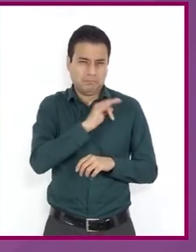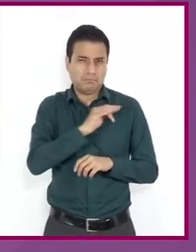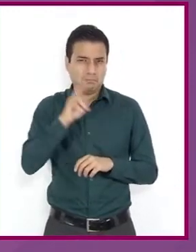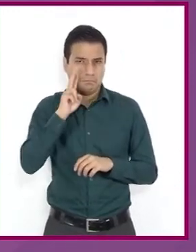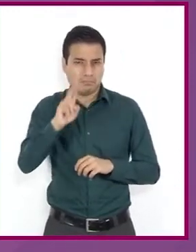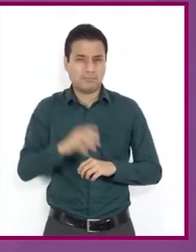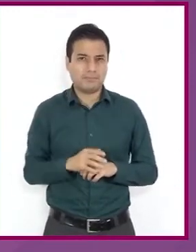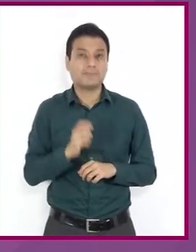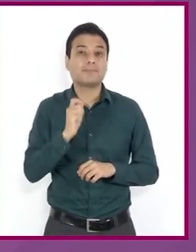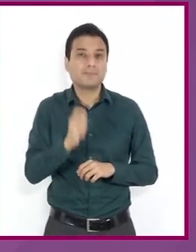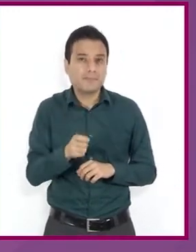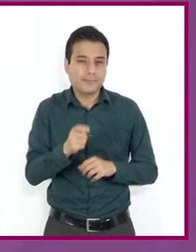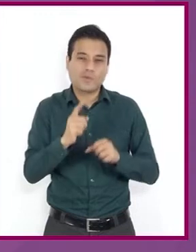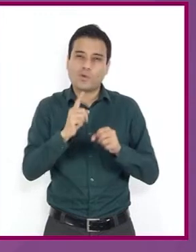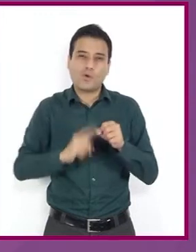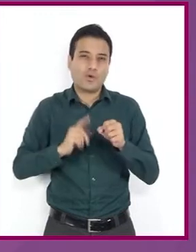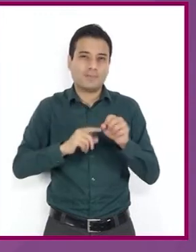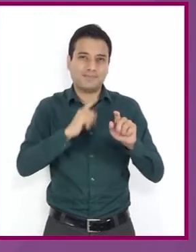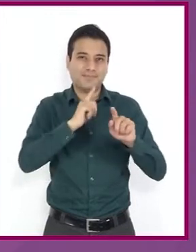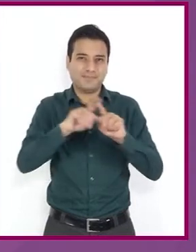ojos son la luz visible.